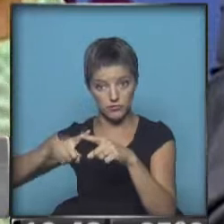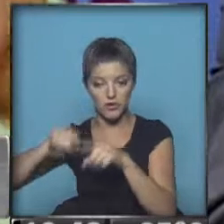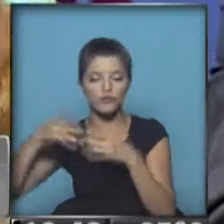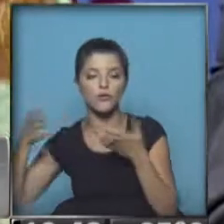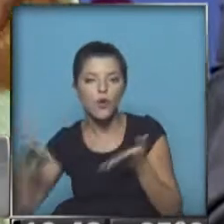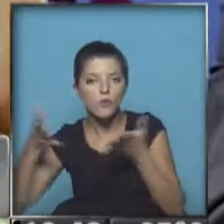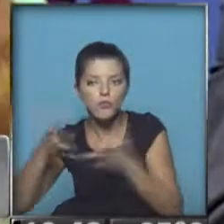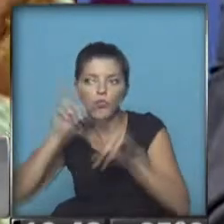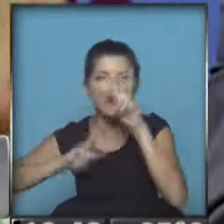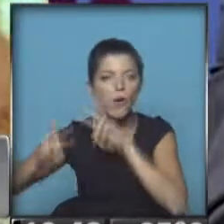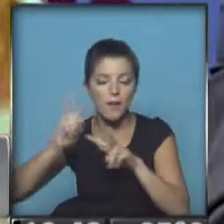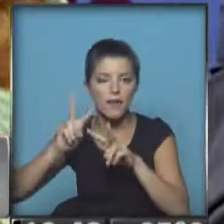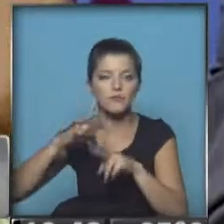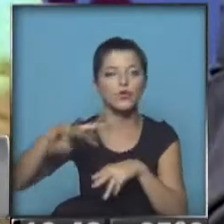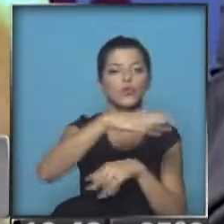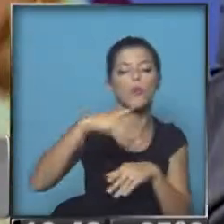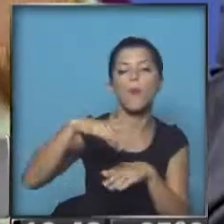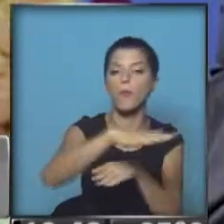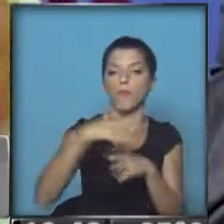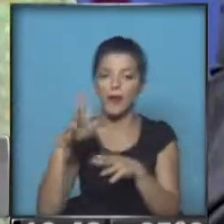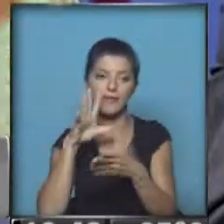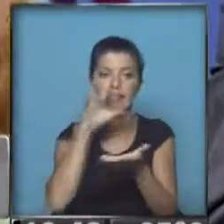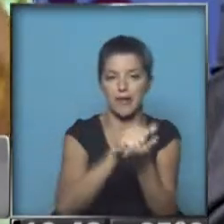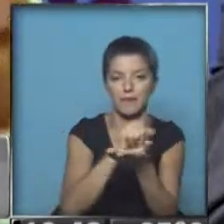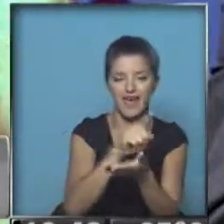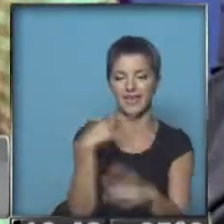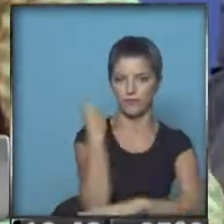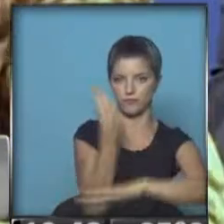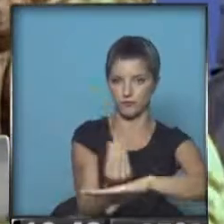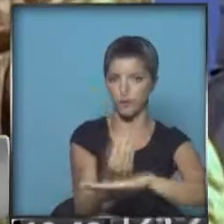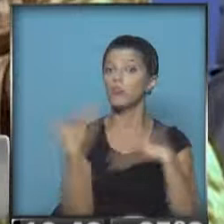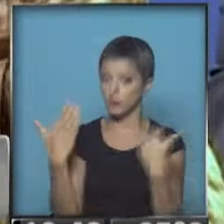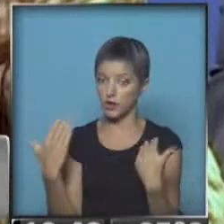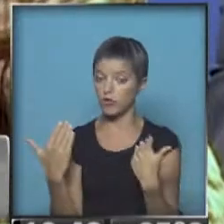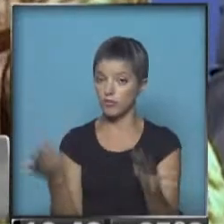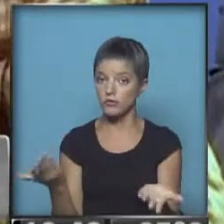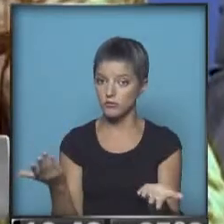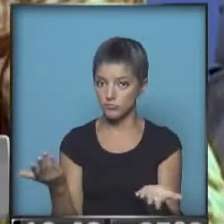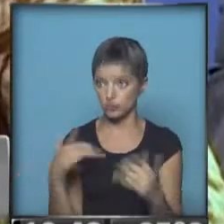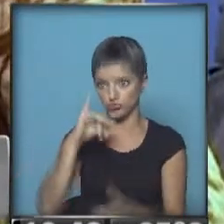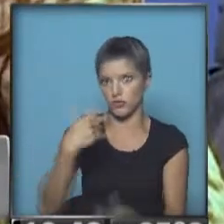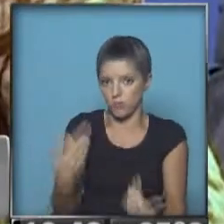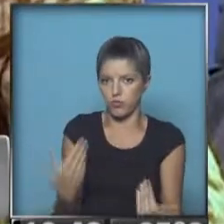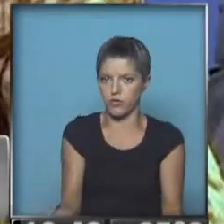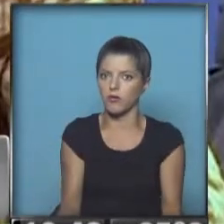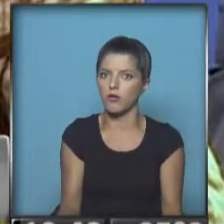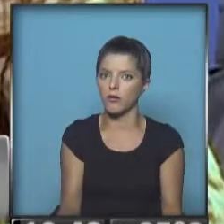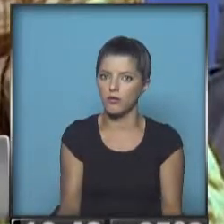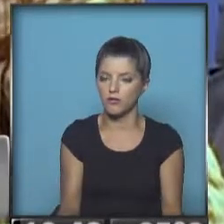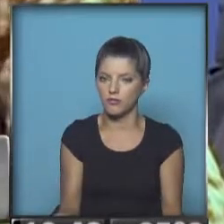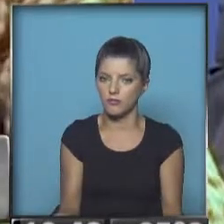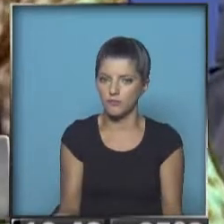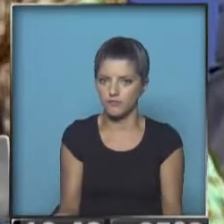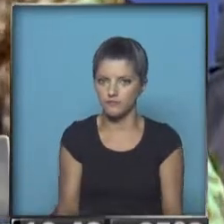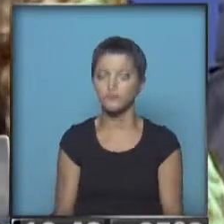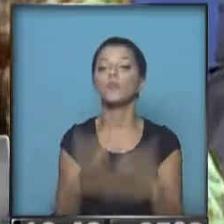por apoderarse de los partidos populares para de allí dirigir. Y lo pudieron hacer, vaya que lo pudieron hacer.